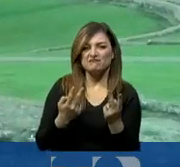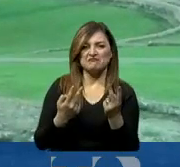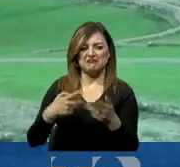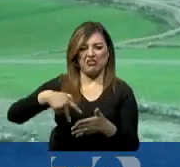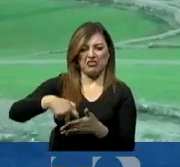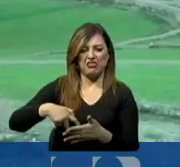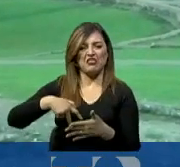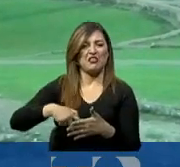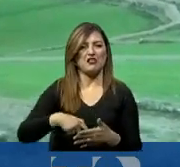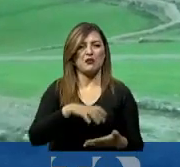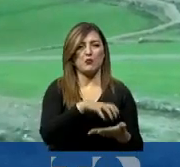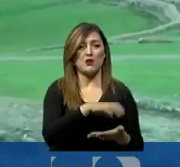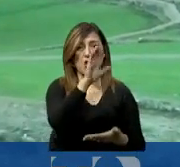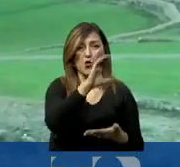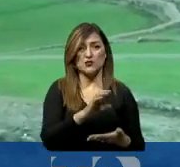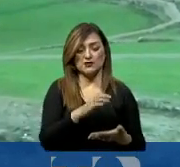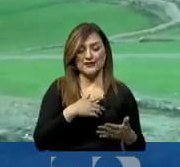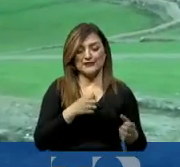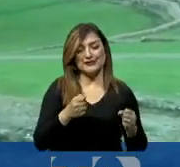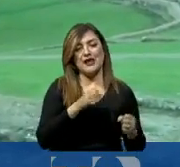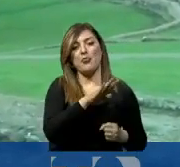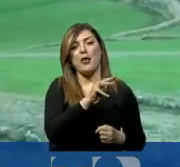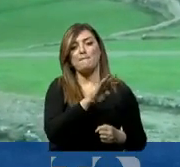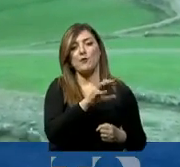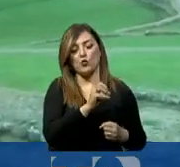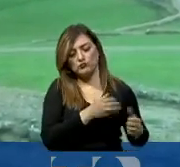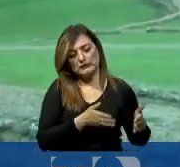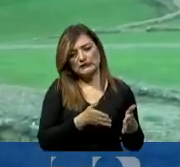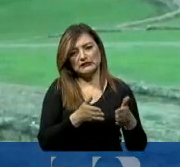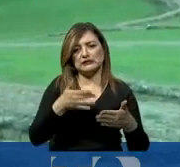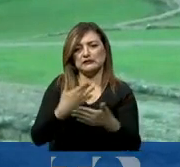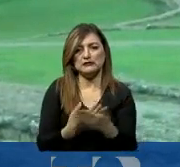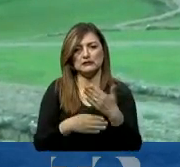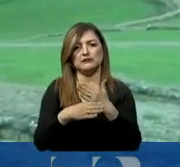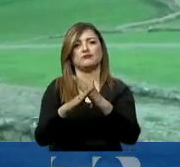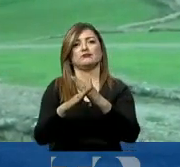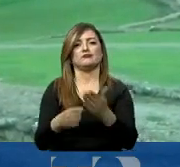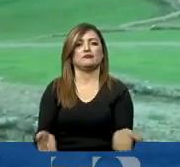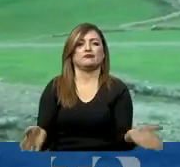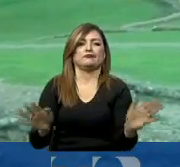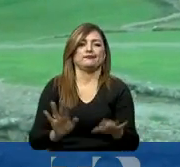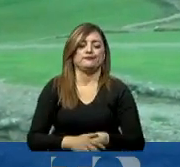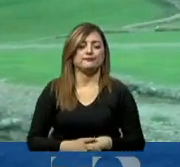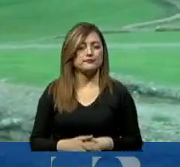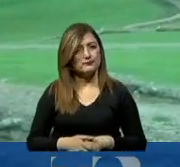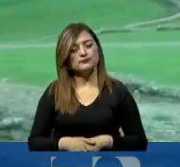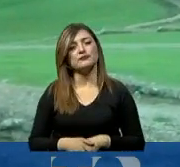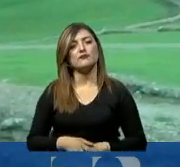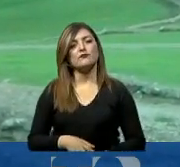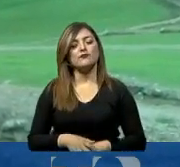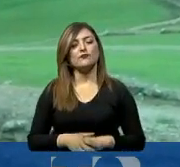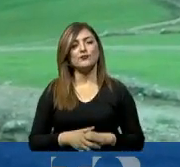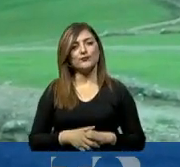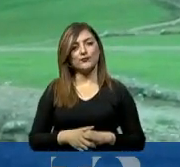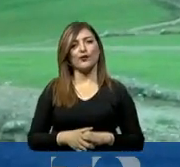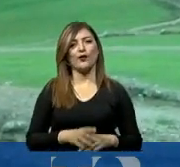las provincias de la costa, es la vía desde el Tambo, y al llegar prácticamente a Engapirca se encuentran con la vía cerrada.